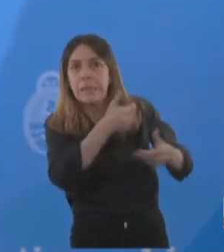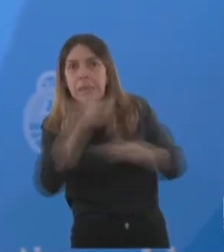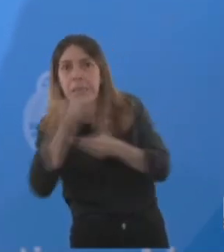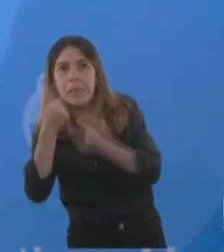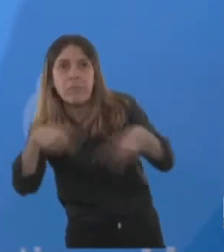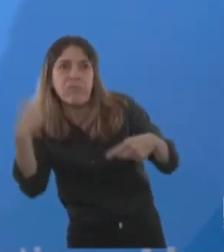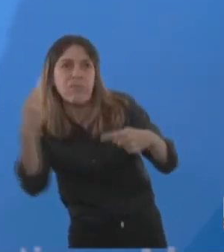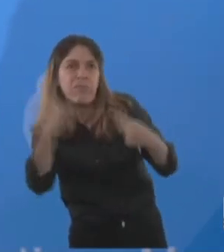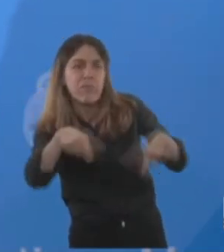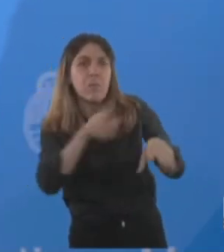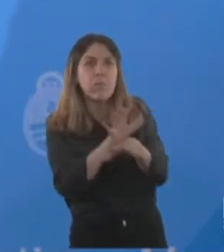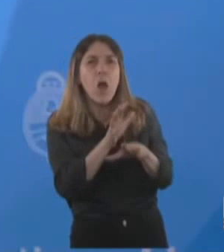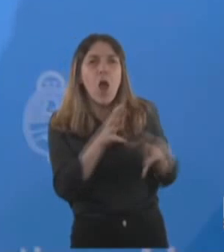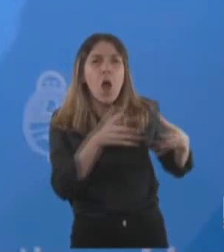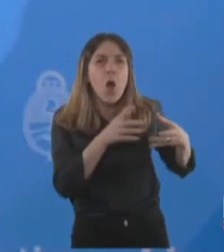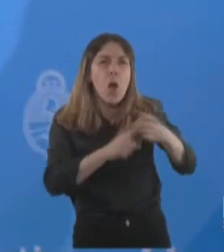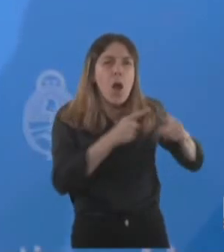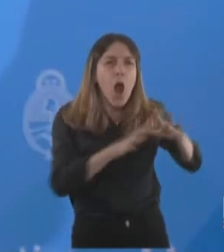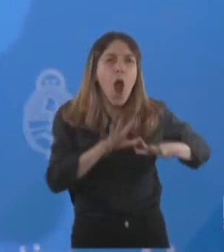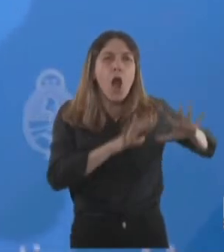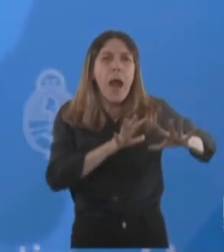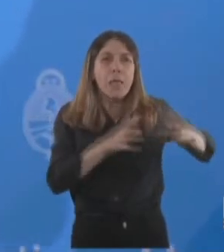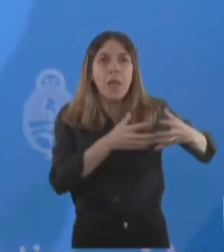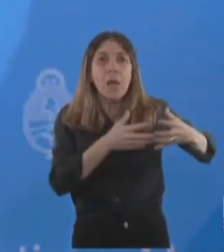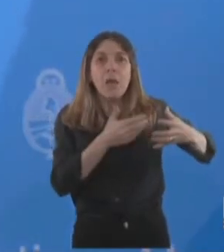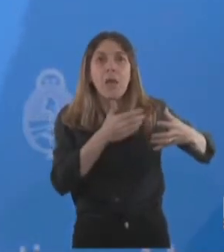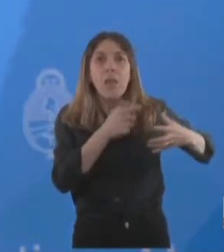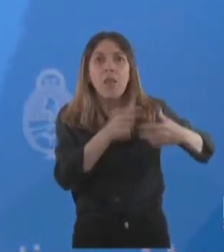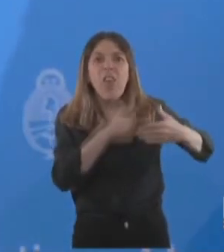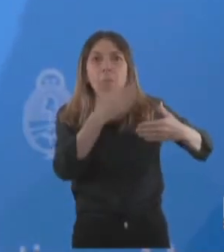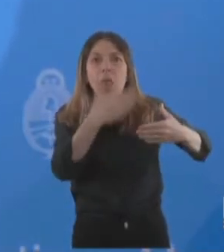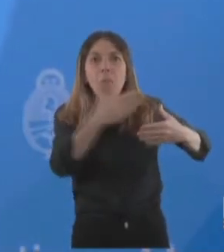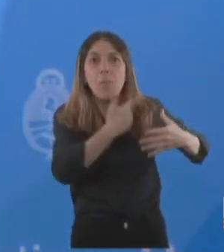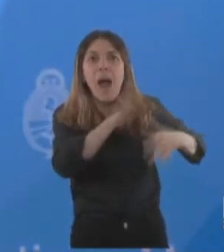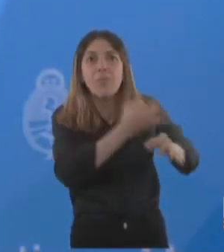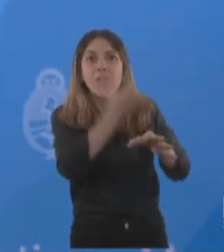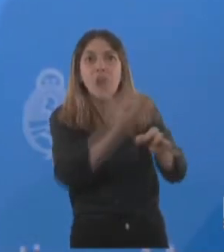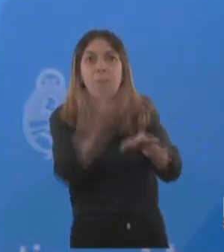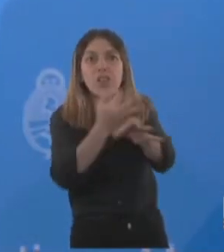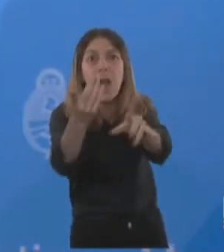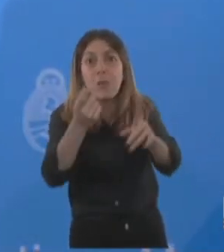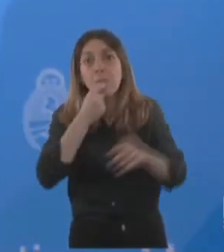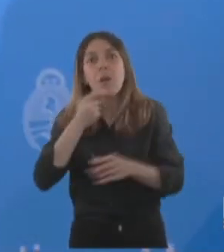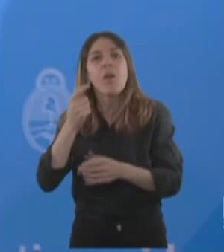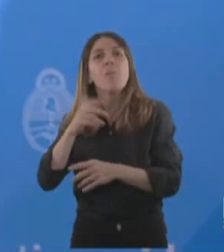El delito se perfecciona. Cuando uno estudia la teoría del derecho penal, se da cuenta que se empezó